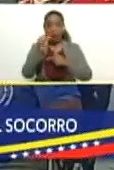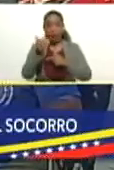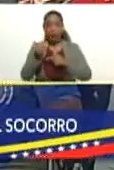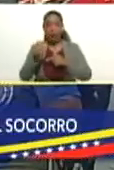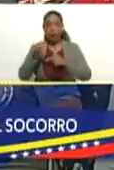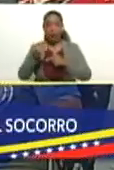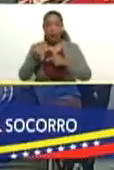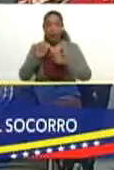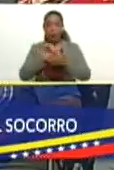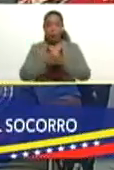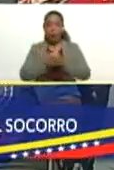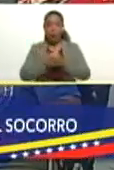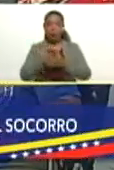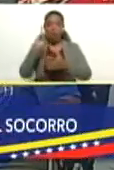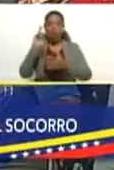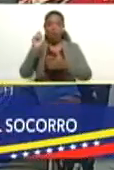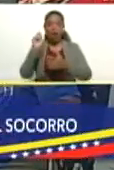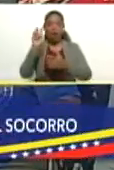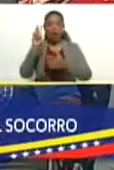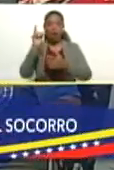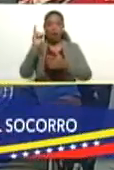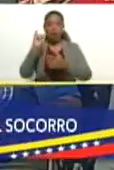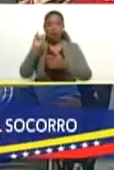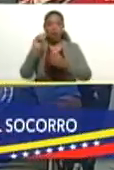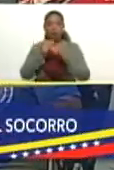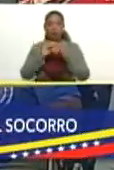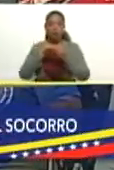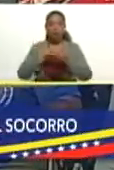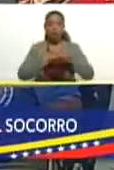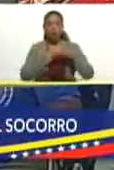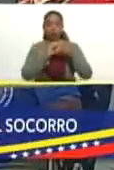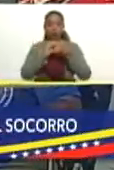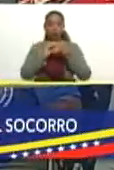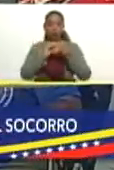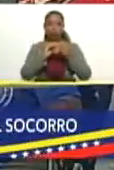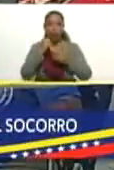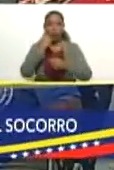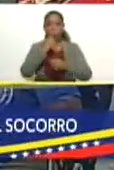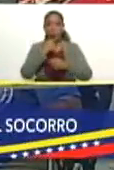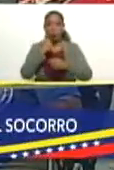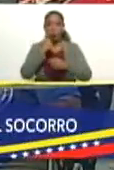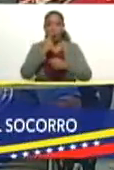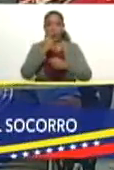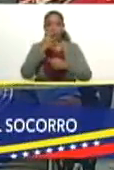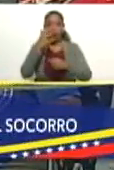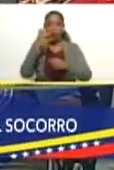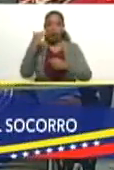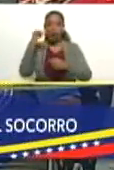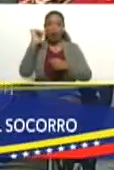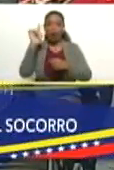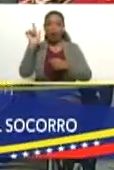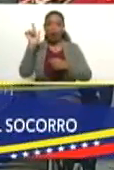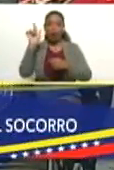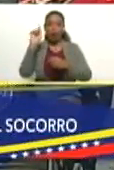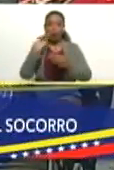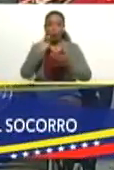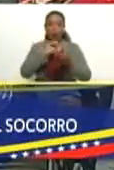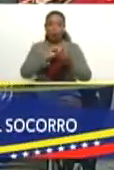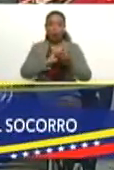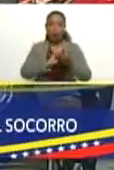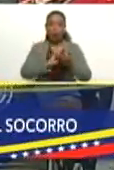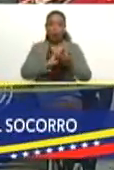compatriota David Cabello. Reinstalamos la aduana de Boca Grita, del lado allá la DIAN va a reinstalar la aduana